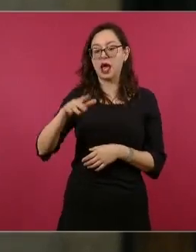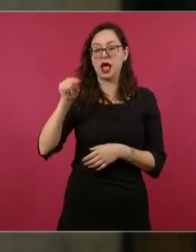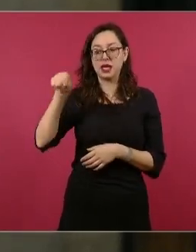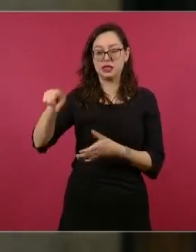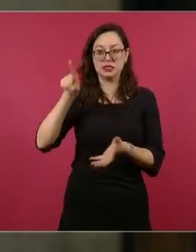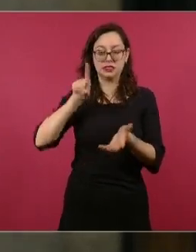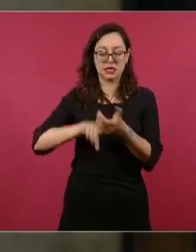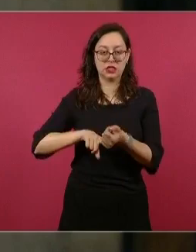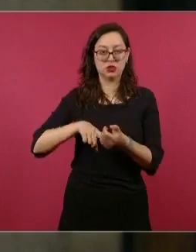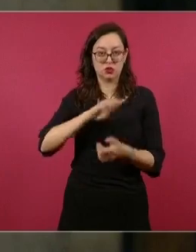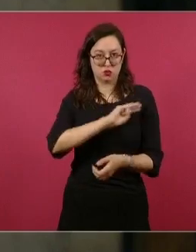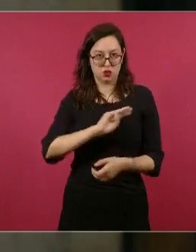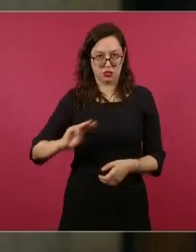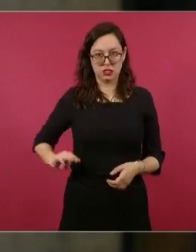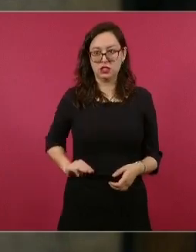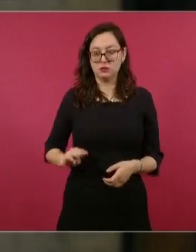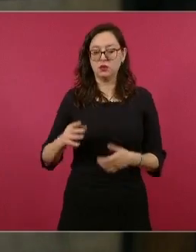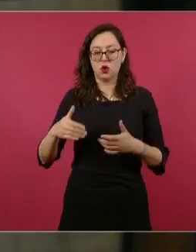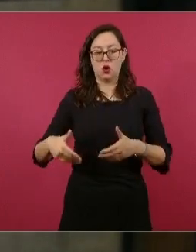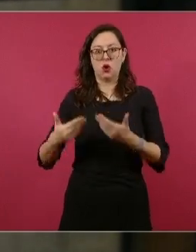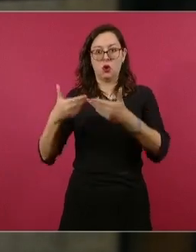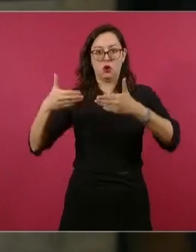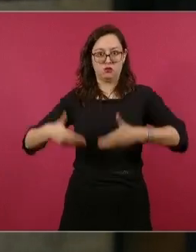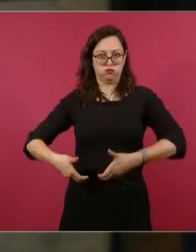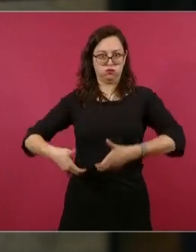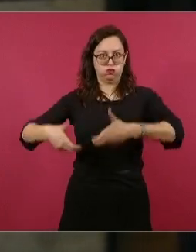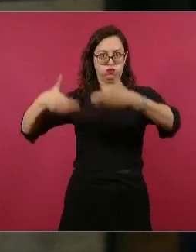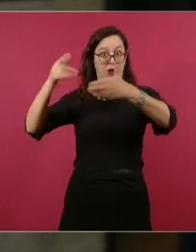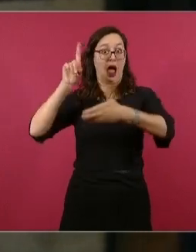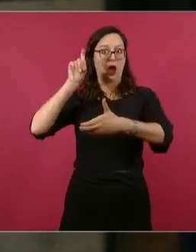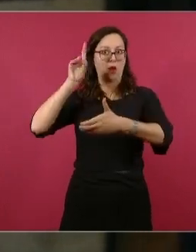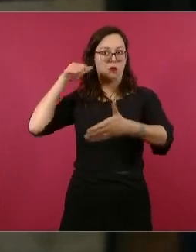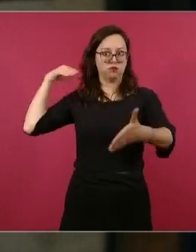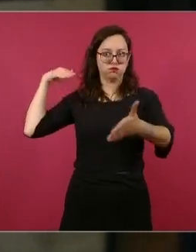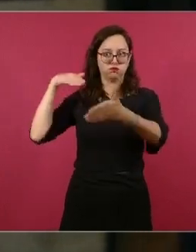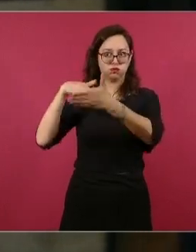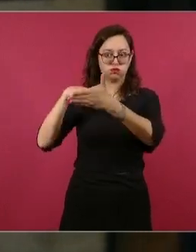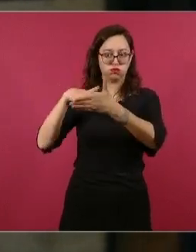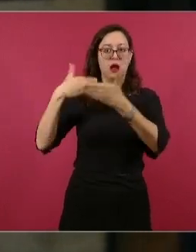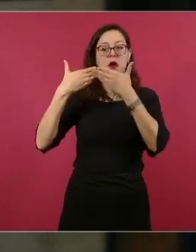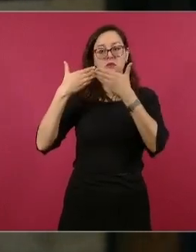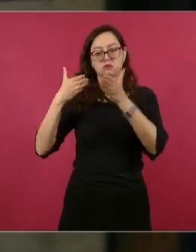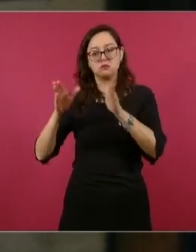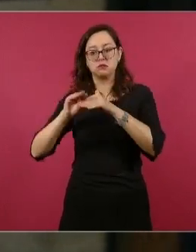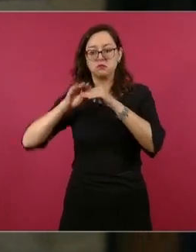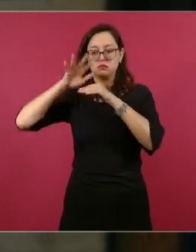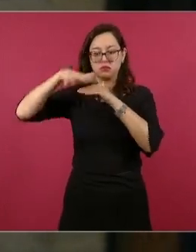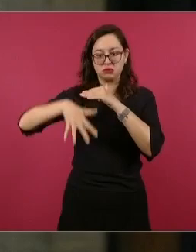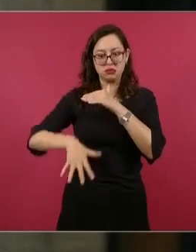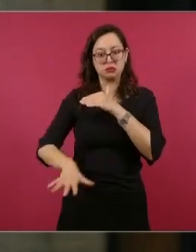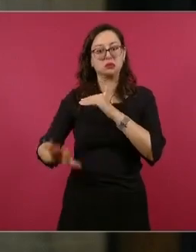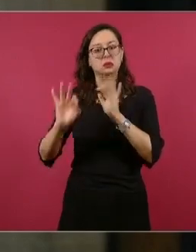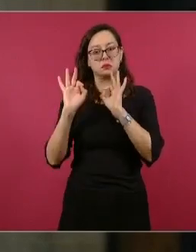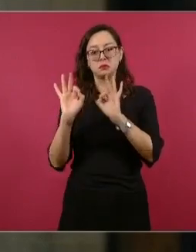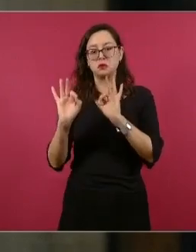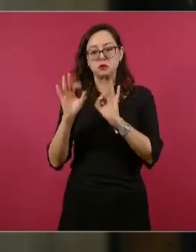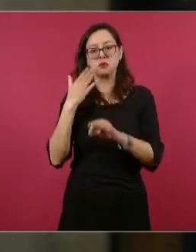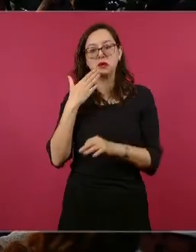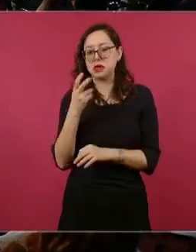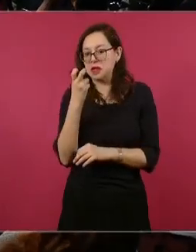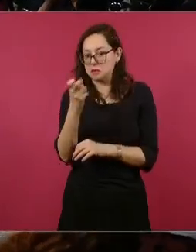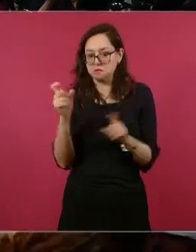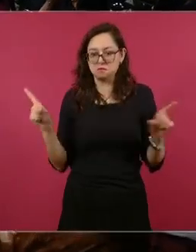sus trabajos, también gracias al señor Chávez ya se abrieron las compuertas. Ahora sí es todo, presidente. Gracias.